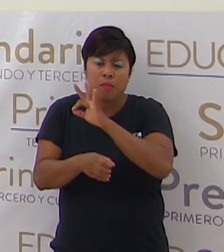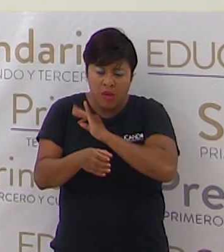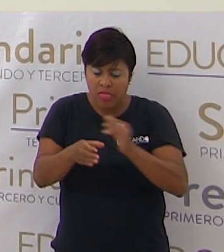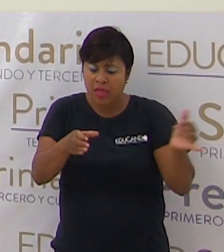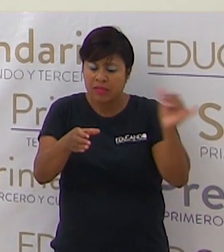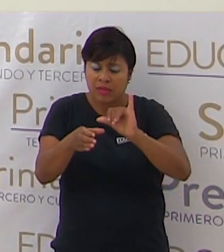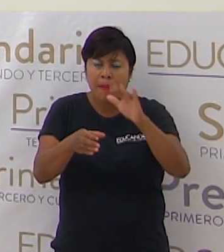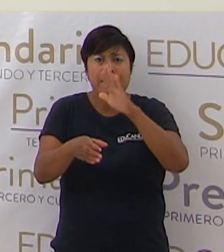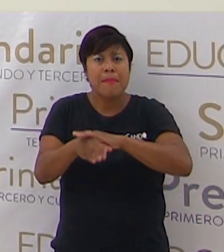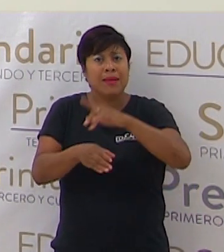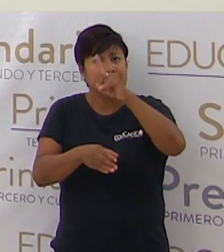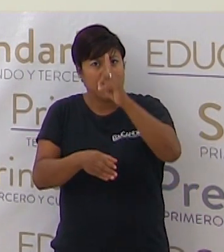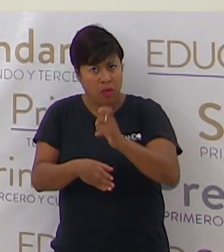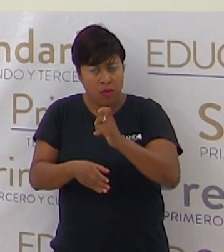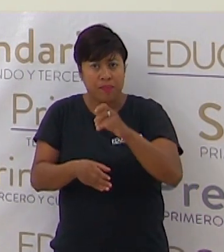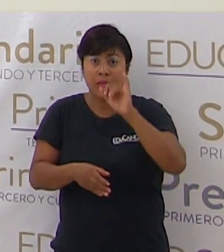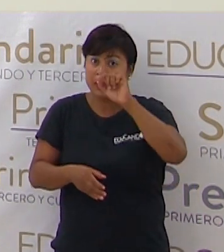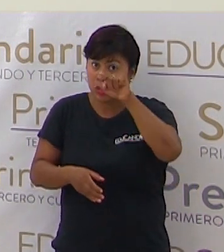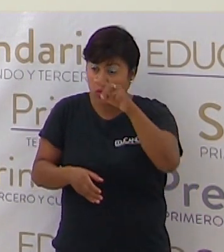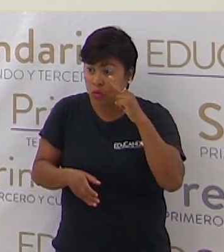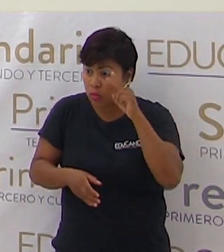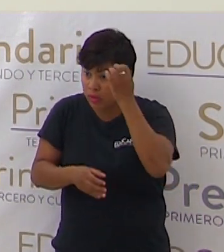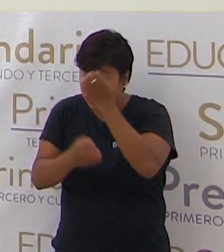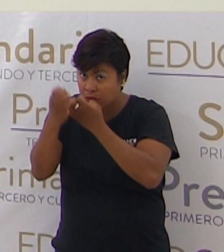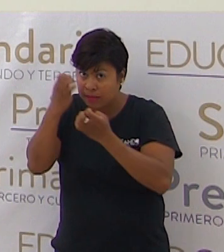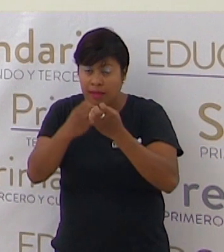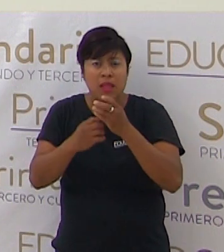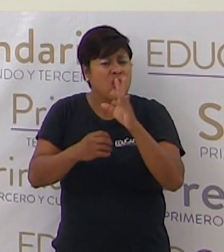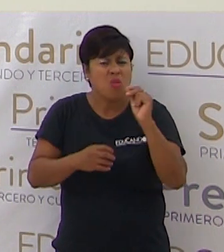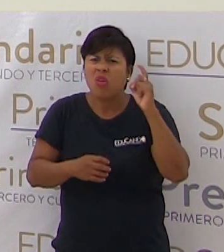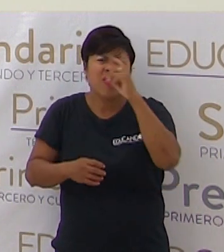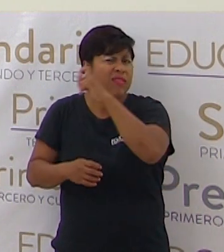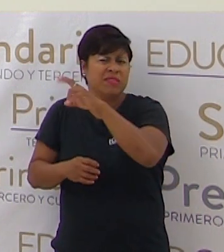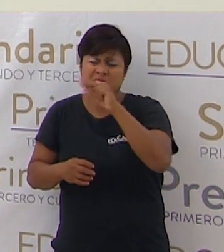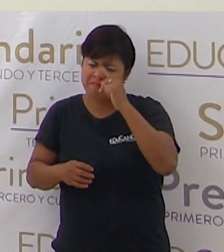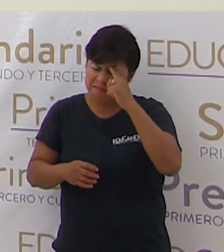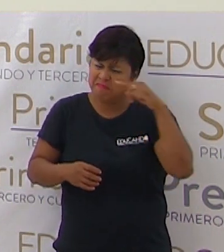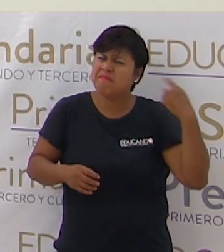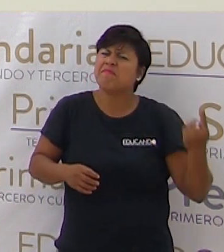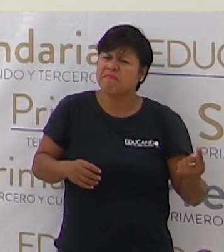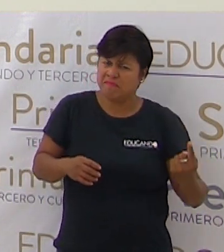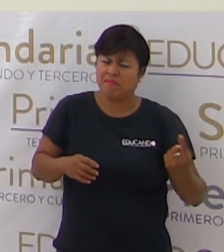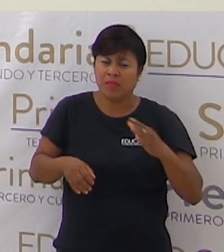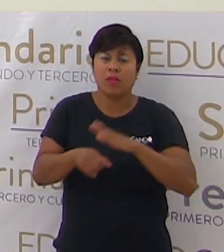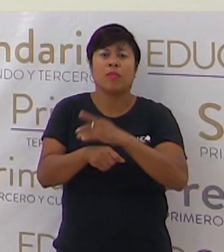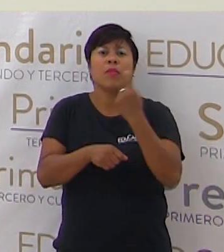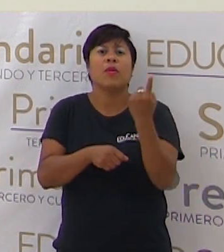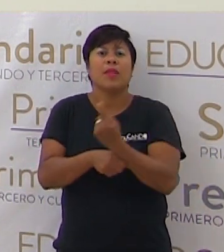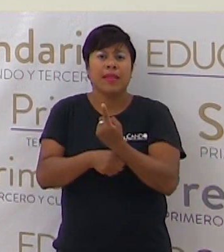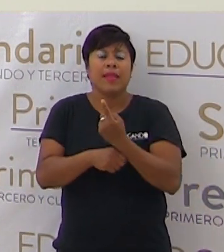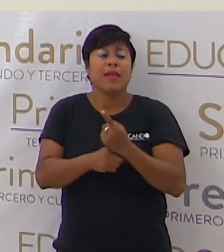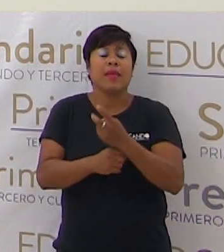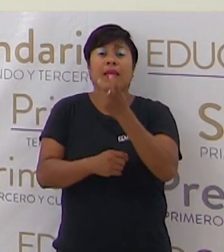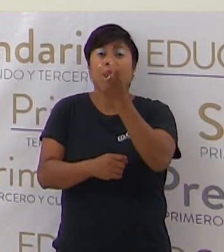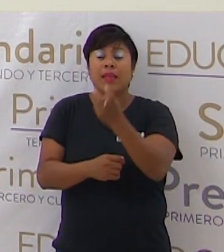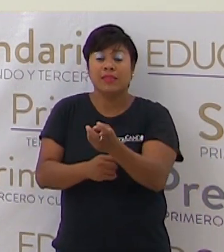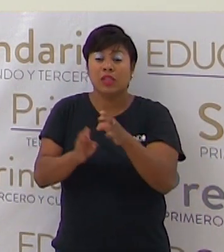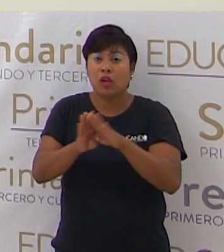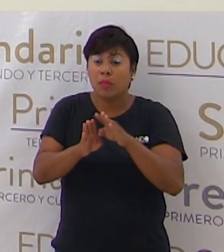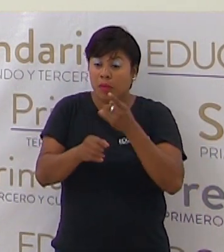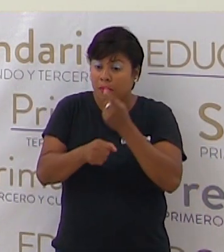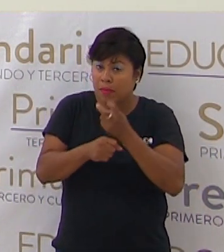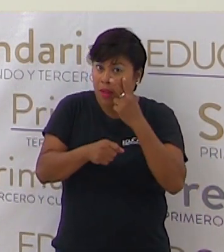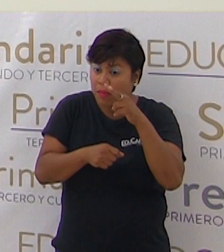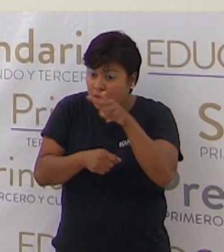más líquido. Si tú lo observas, pues no es nada difícil, ¿verdad? ¿Por qué? Porque a